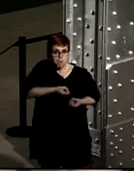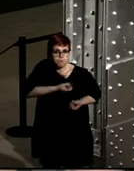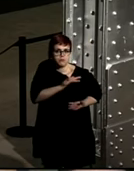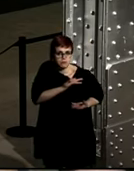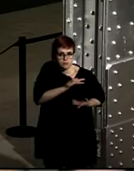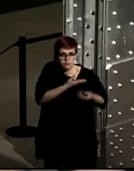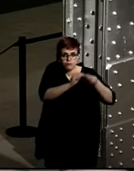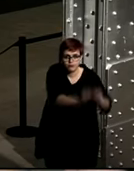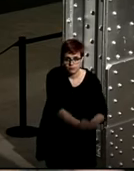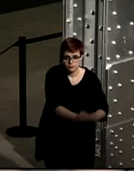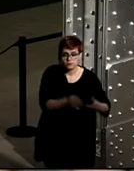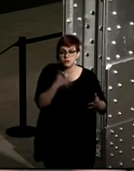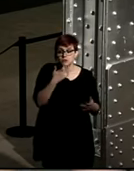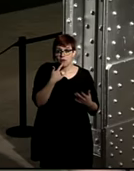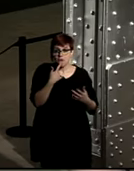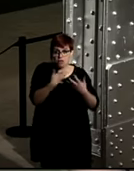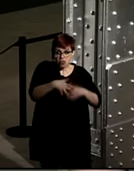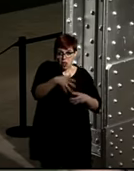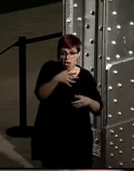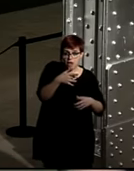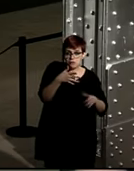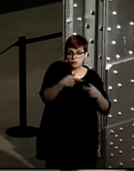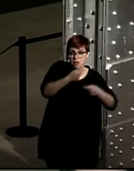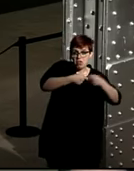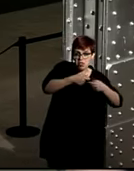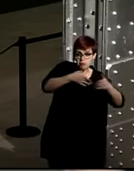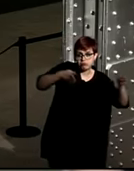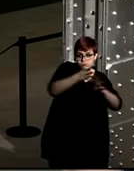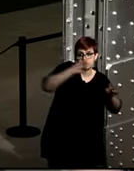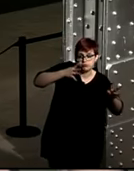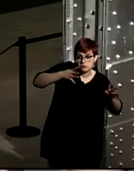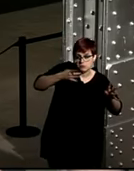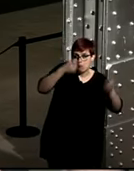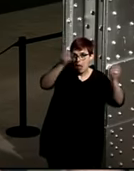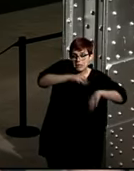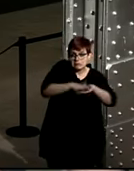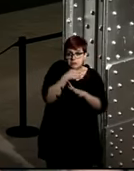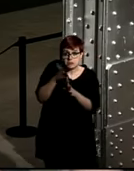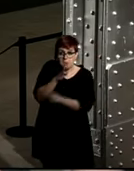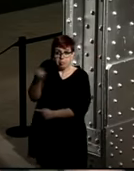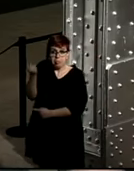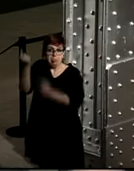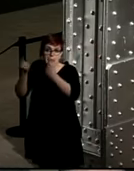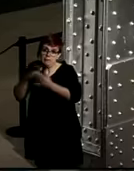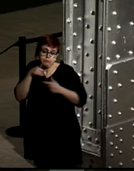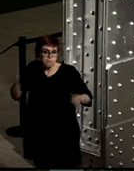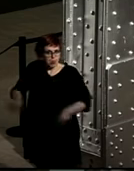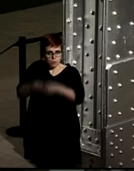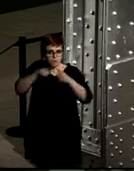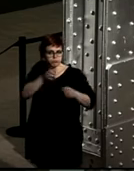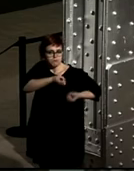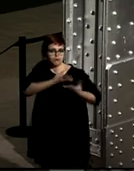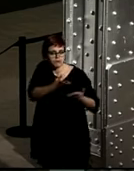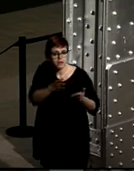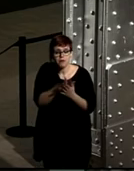salen. Y si funcionan, funcionan, y si no funcionan, pues no funcionan. Además, en cine siempre vas a llegar tarde. Desde que un proyecto nace hasta que llega a las pantallas,